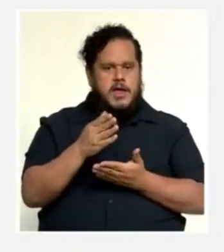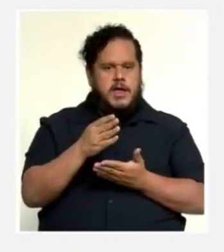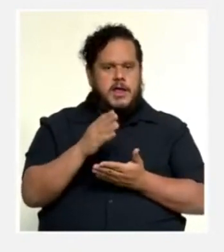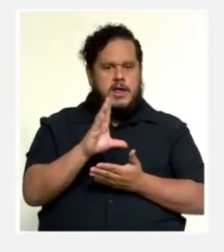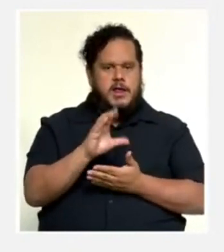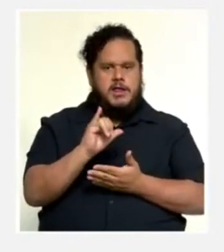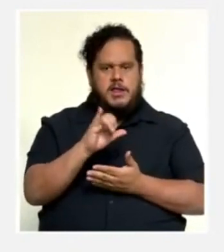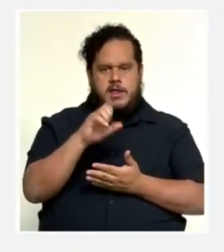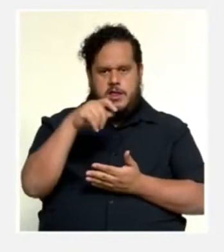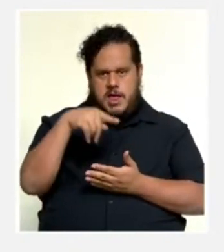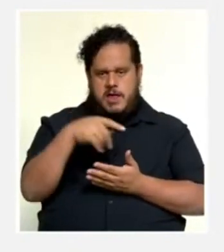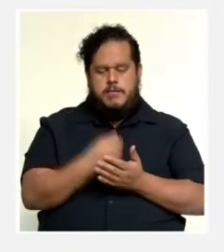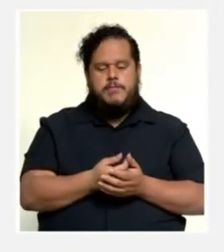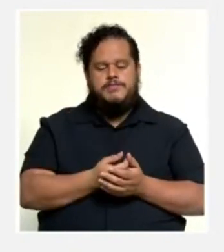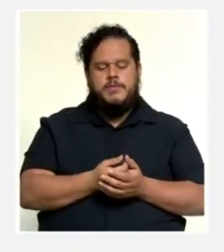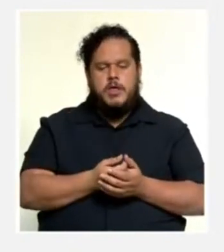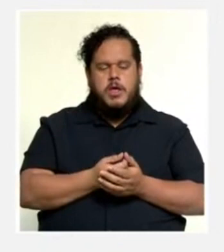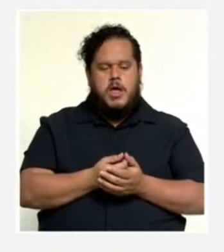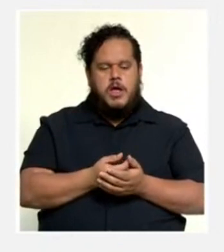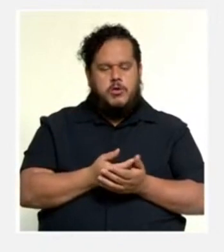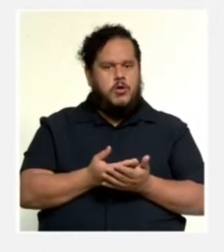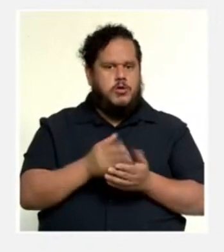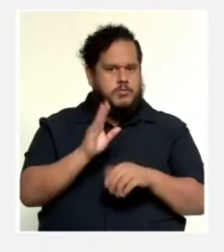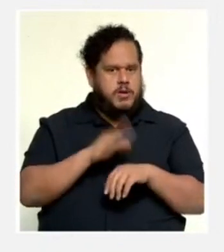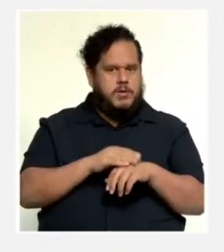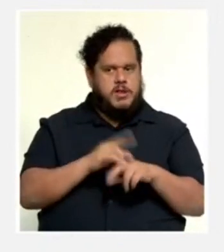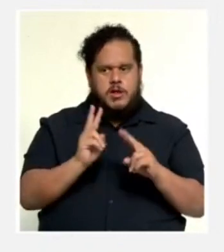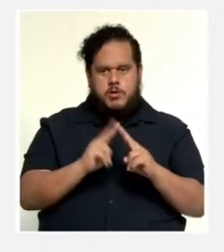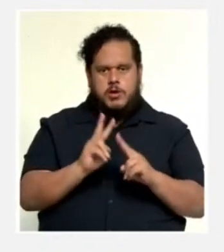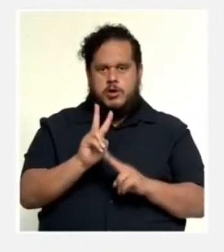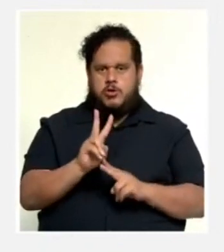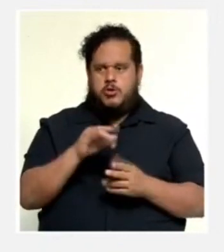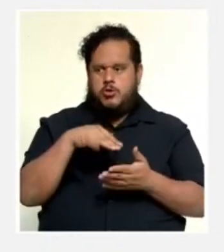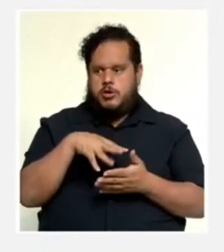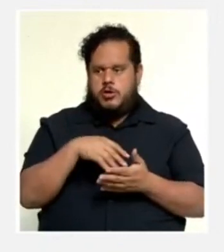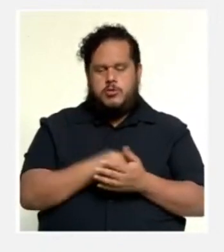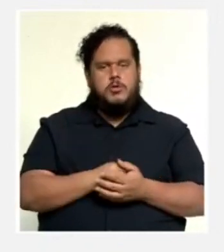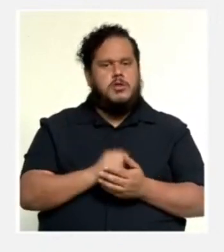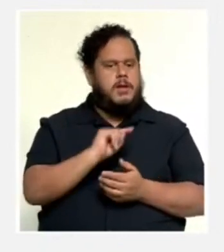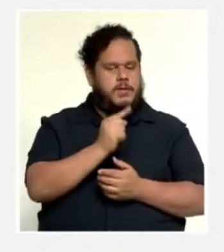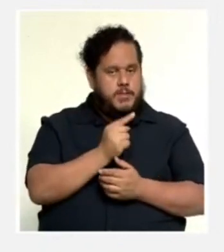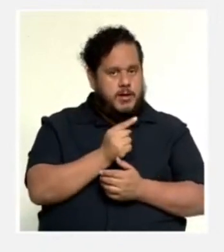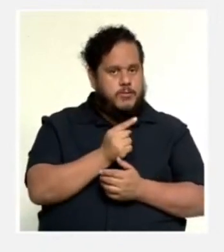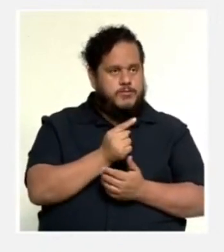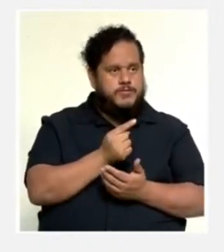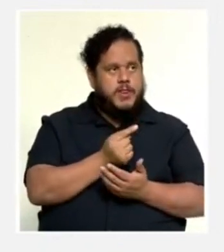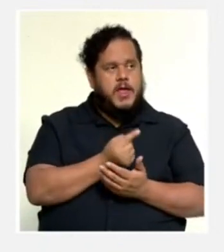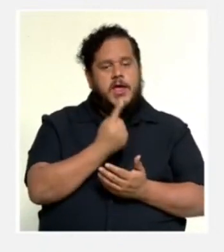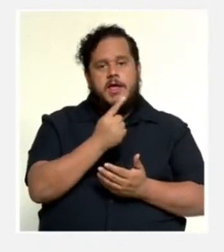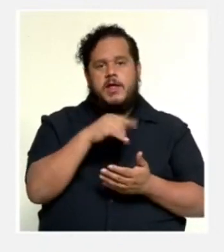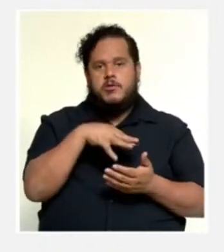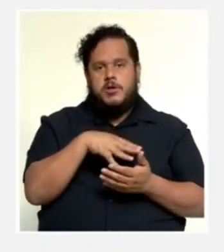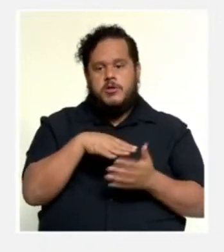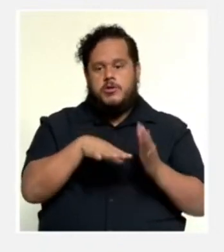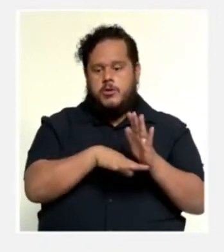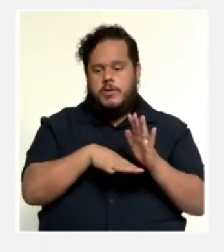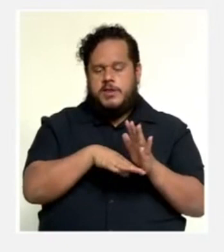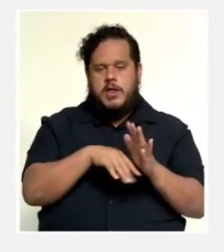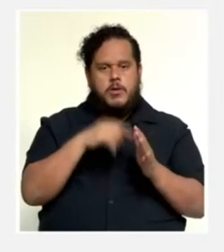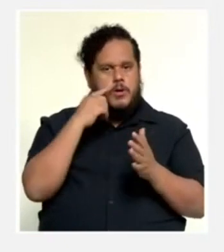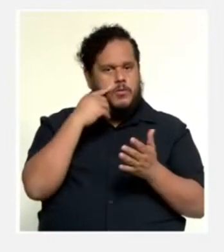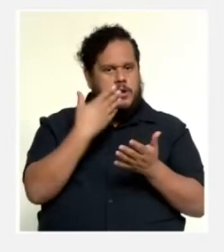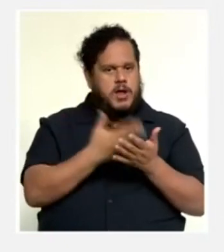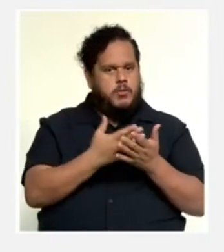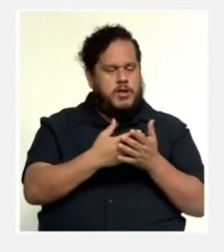Estudios Políticos, nos deja conocer dos estudios en realidad. Un primer estudio que es un estudio basado en una muestra aleatoria.